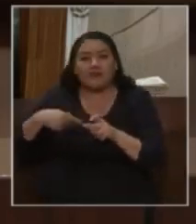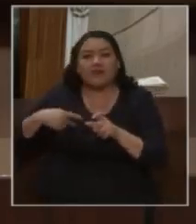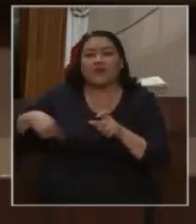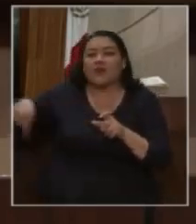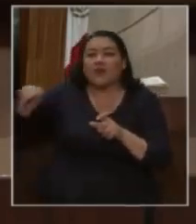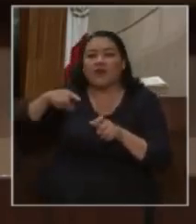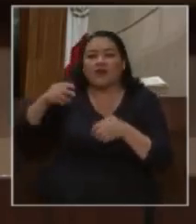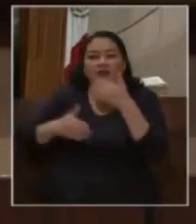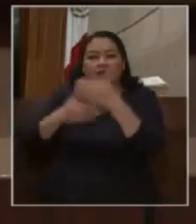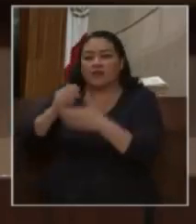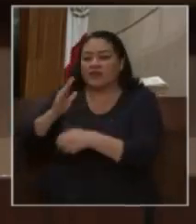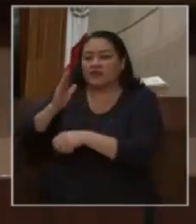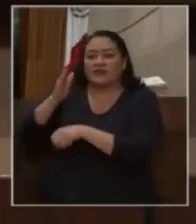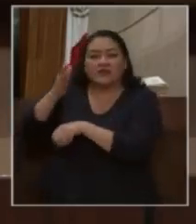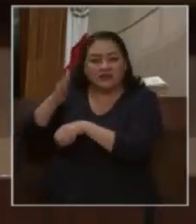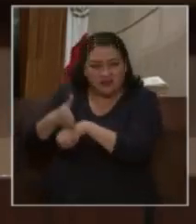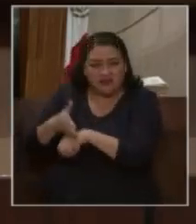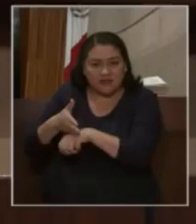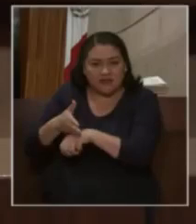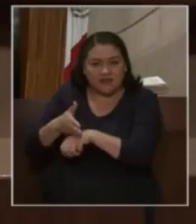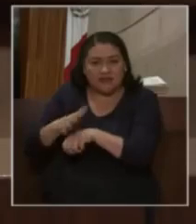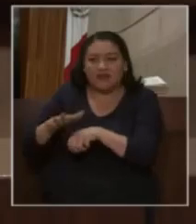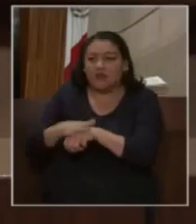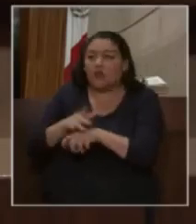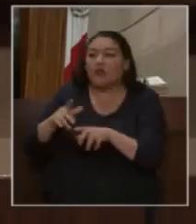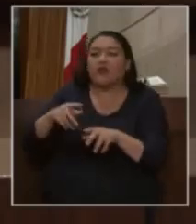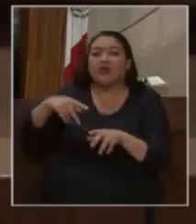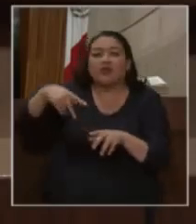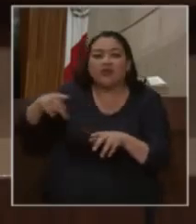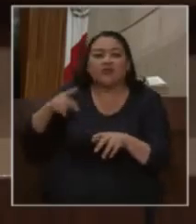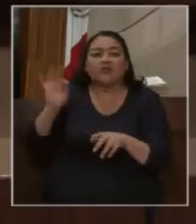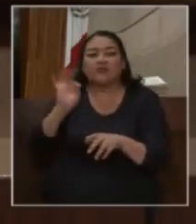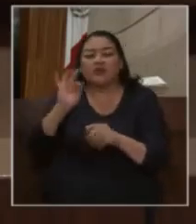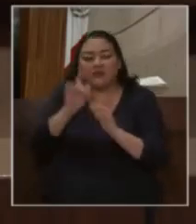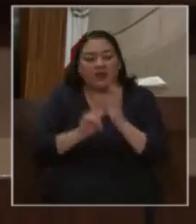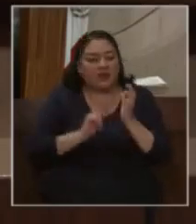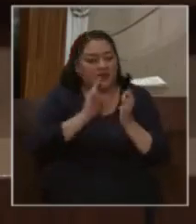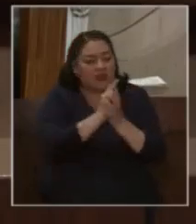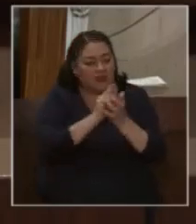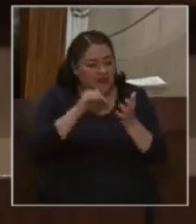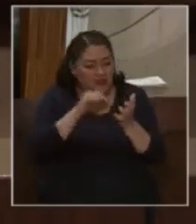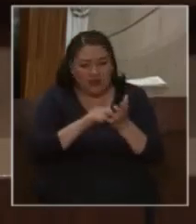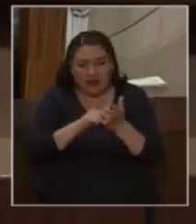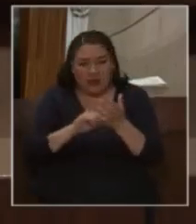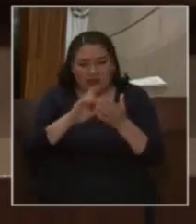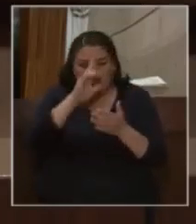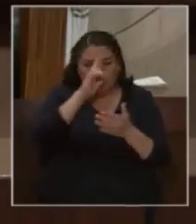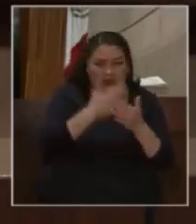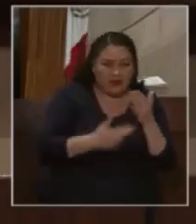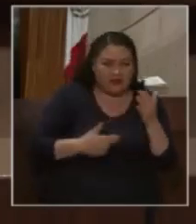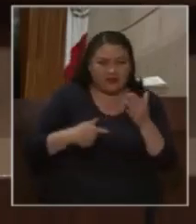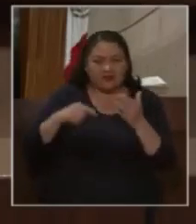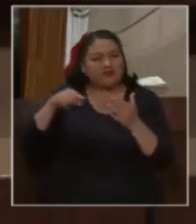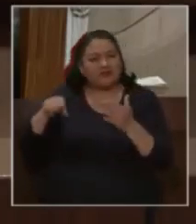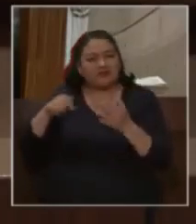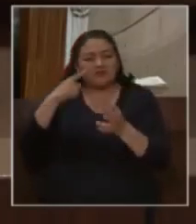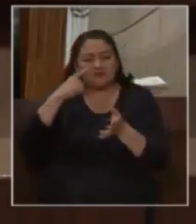sanciones administrativas con motivo de la vulneración a normas de interés público, es decir,